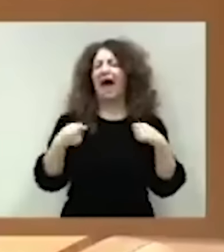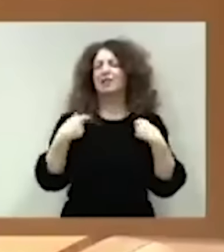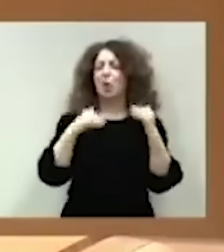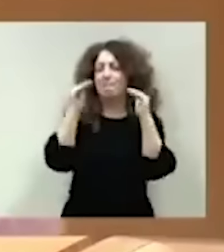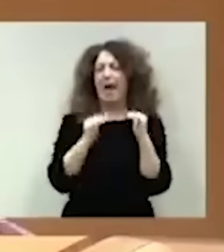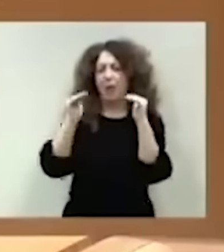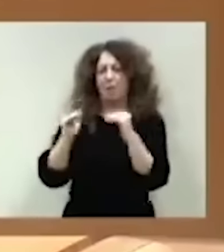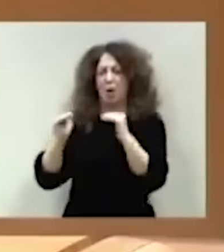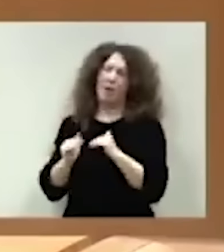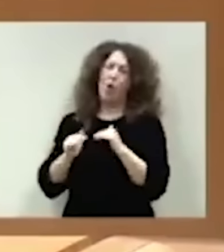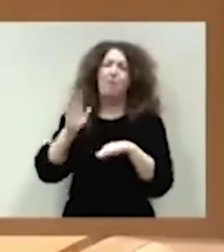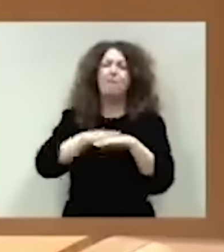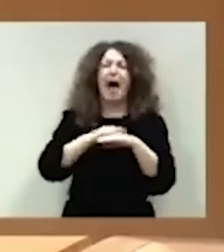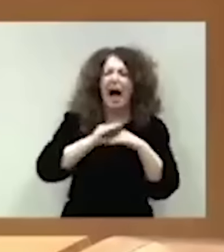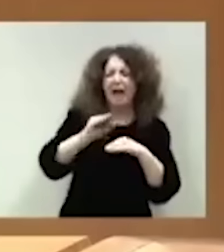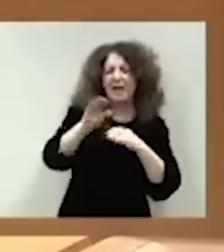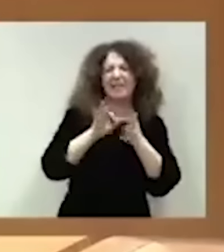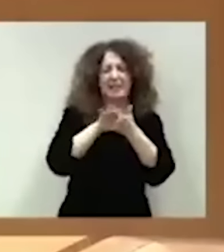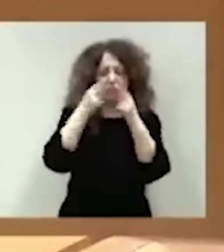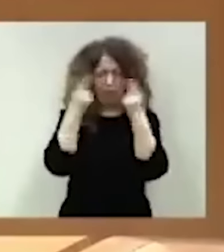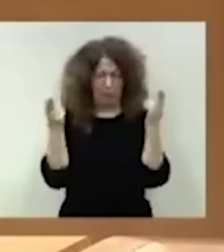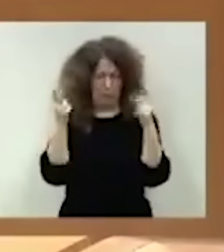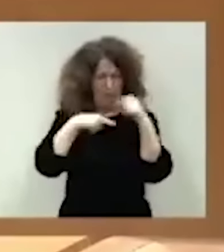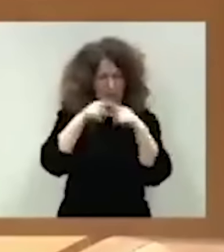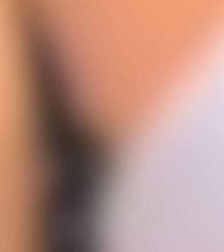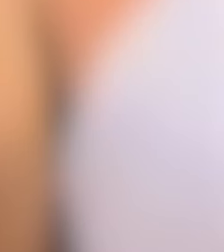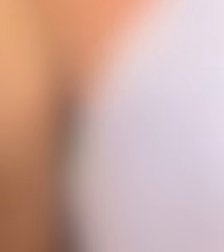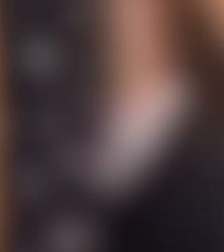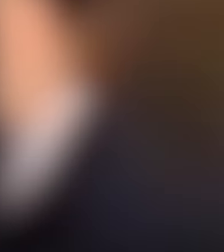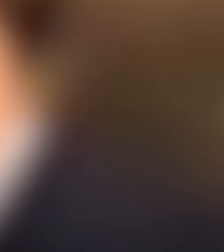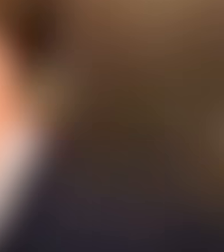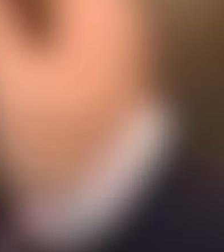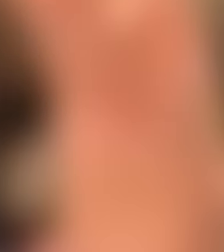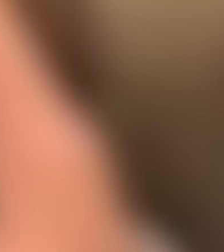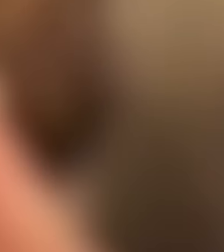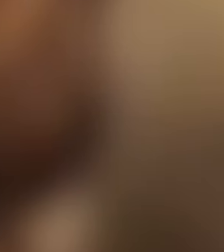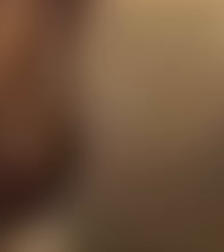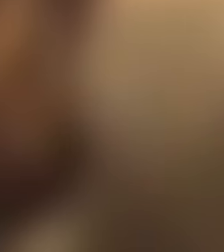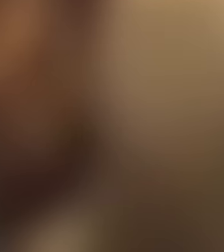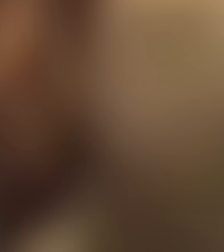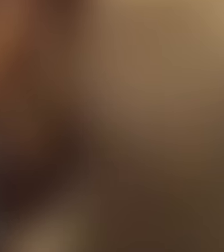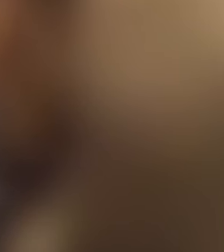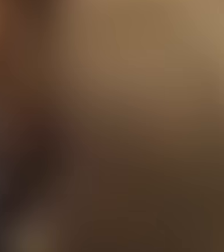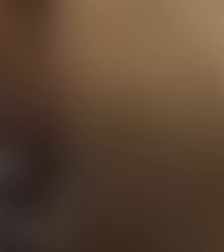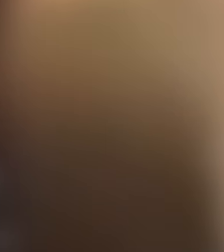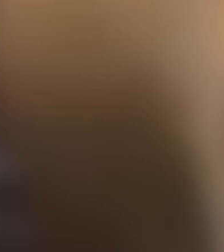elecciones generales y va a hacer lo posible para mantenerse en el poder. Traidora. Traidora, ¿por